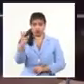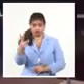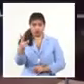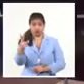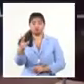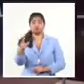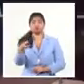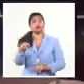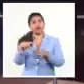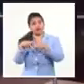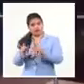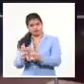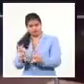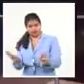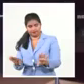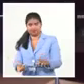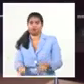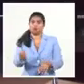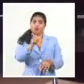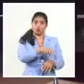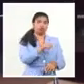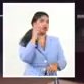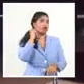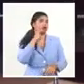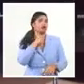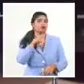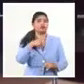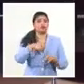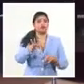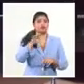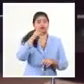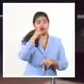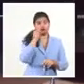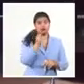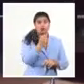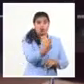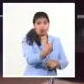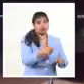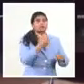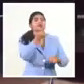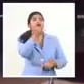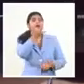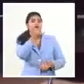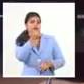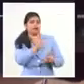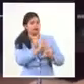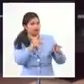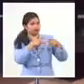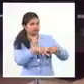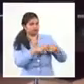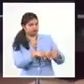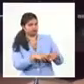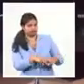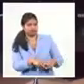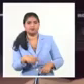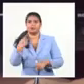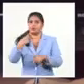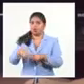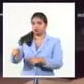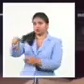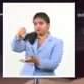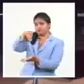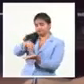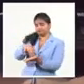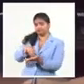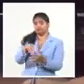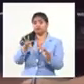Felton 1, y la inestabilidad con que ha trabajado la guitera, que no le hemos podido dar un mantenimiento, el mantenimiento con toda